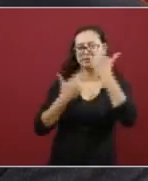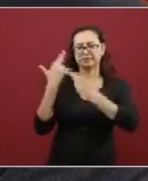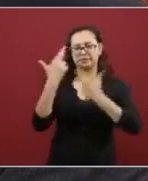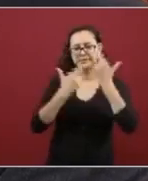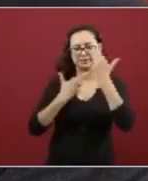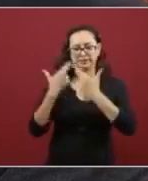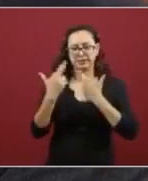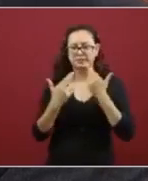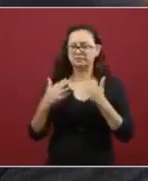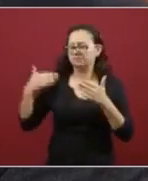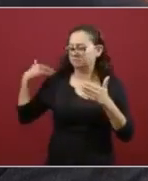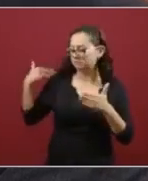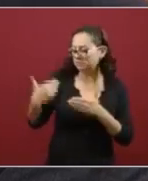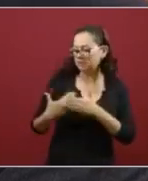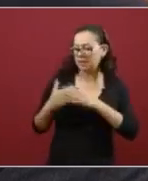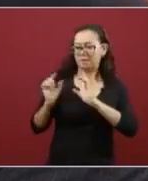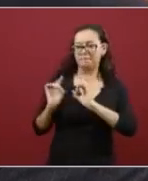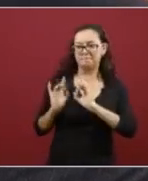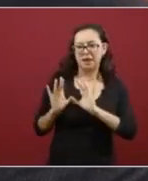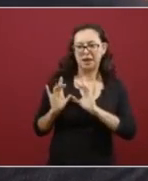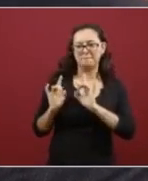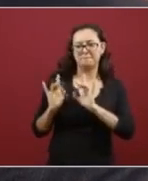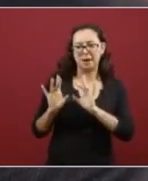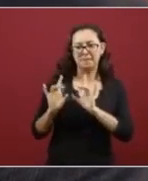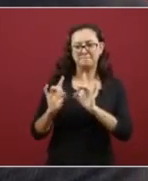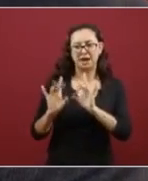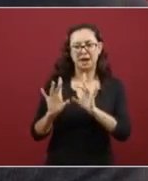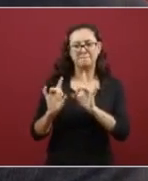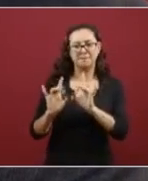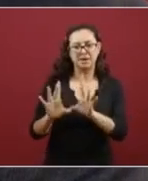ha venido sucediendo, de cómo